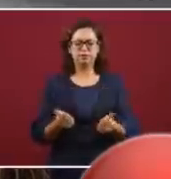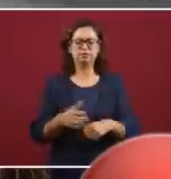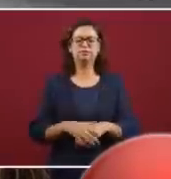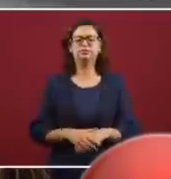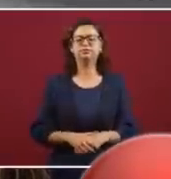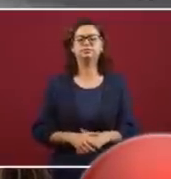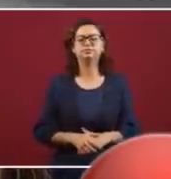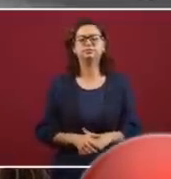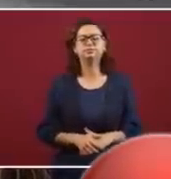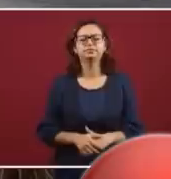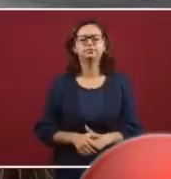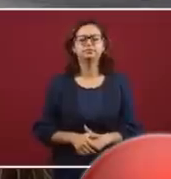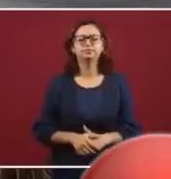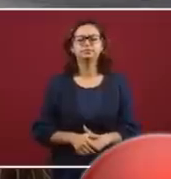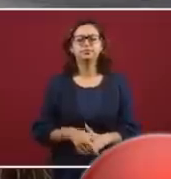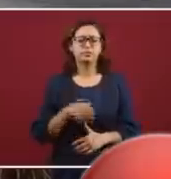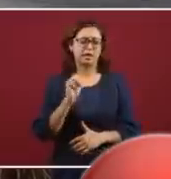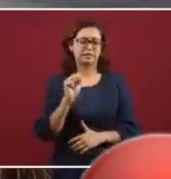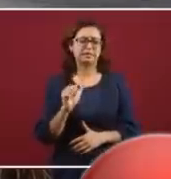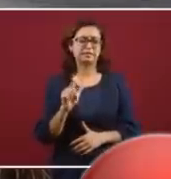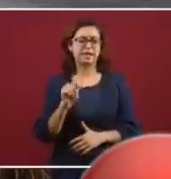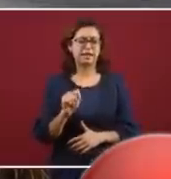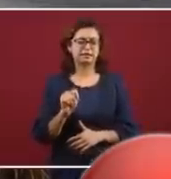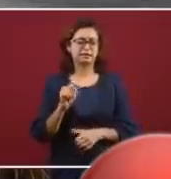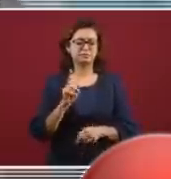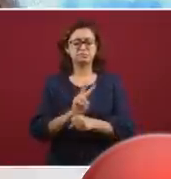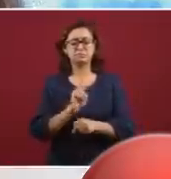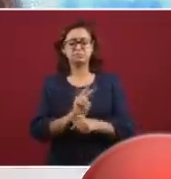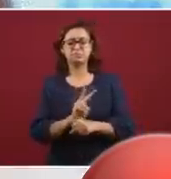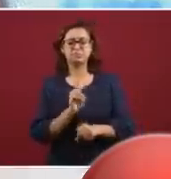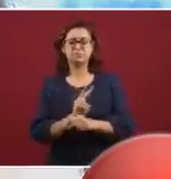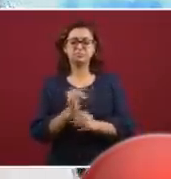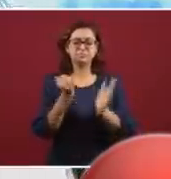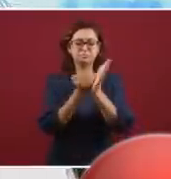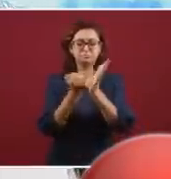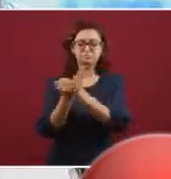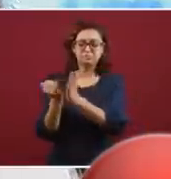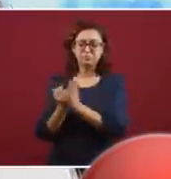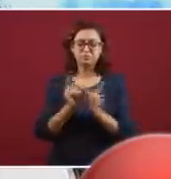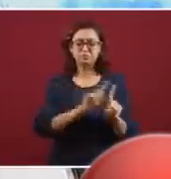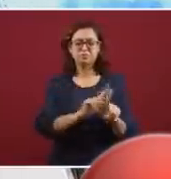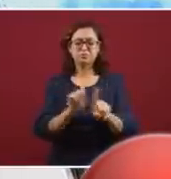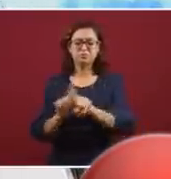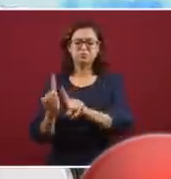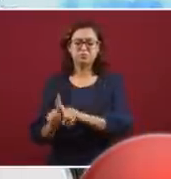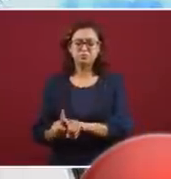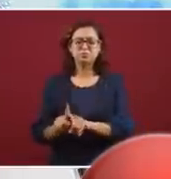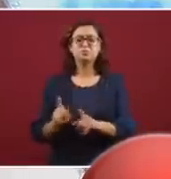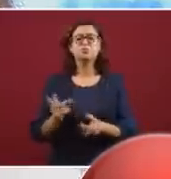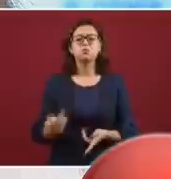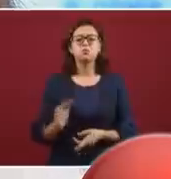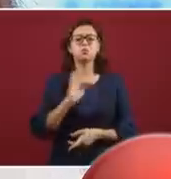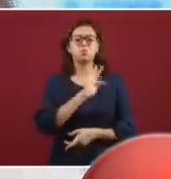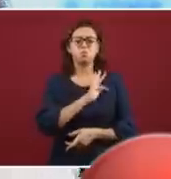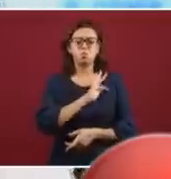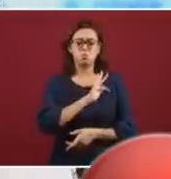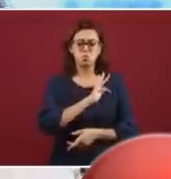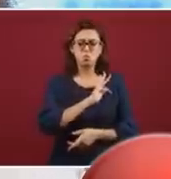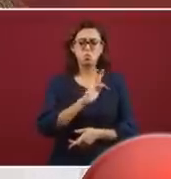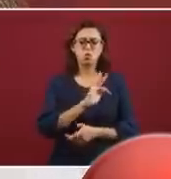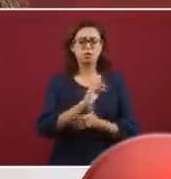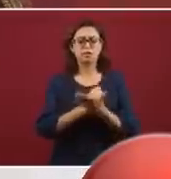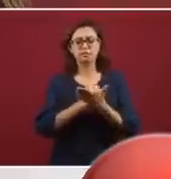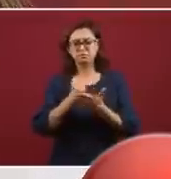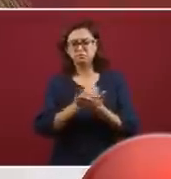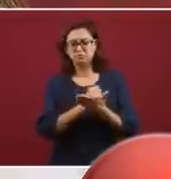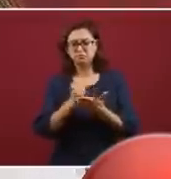fisco está poner algunos créditos fiscales como una baja contable